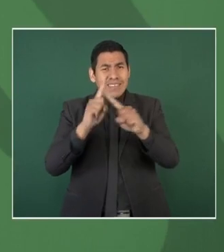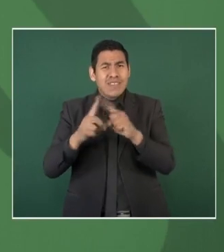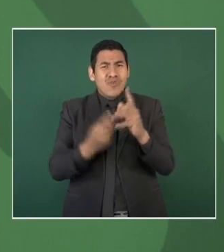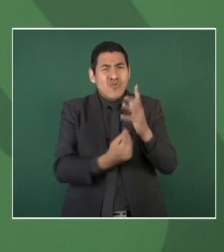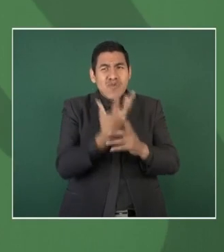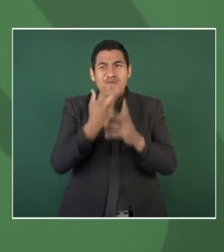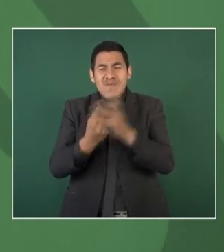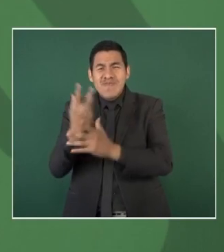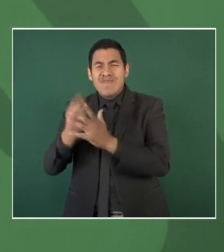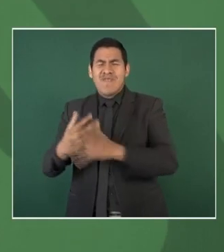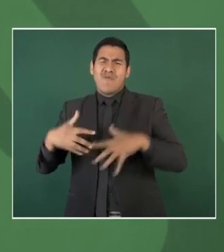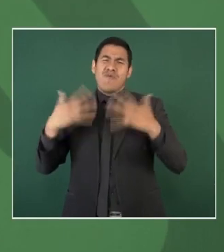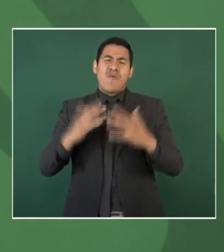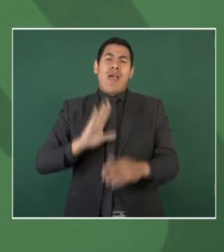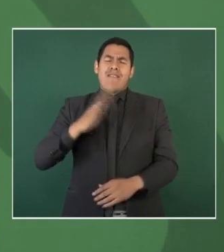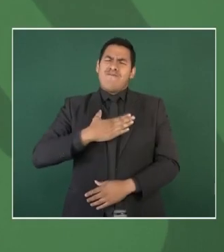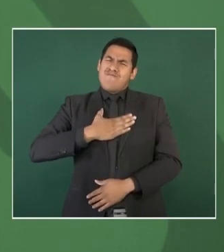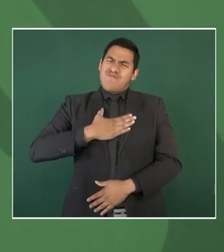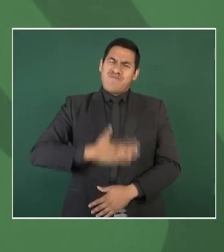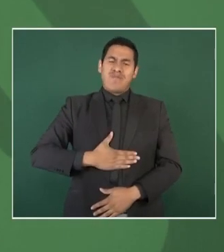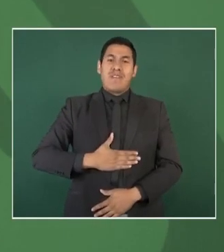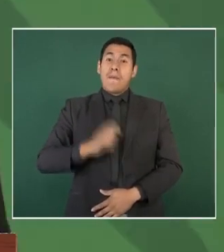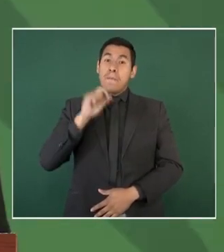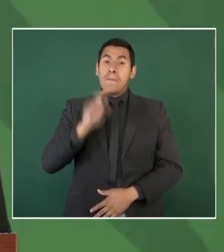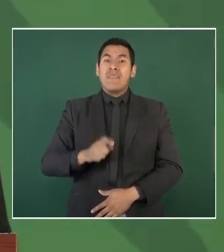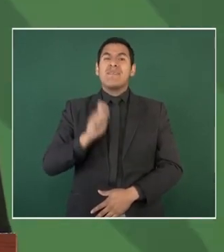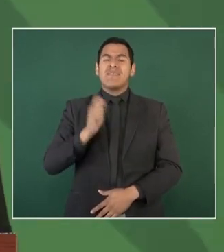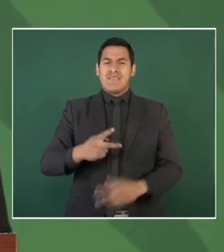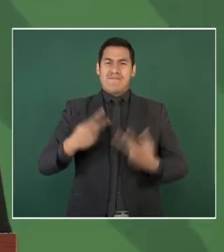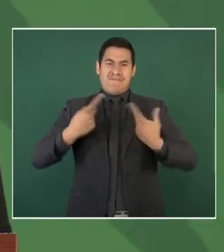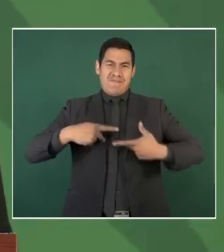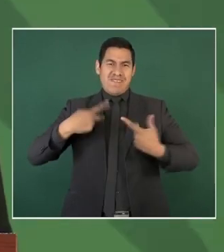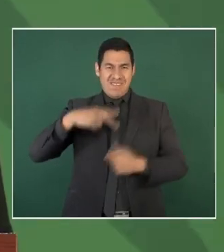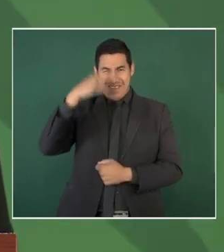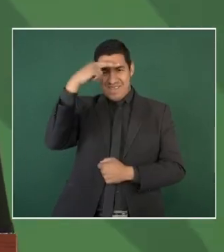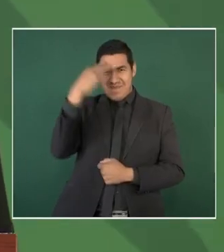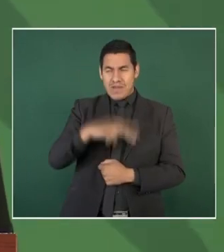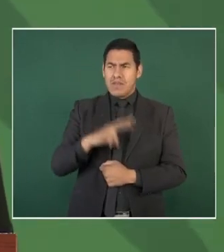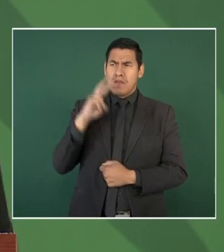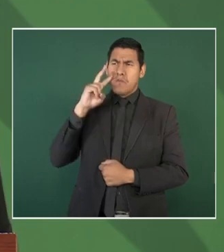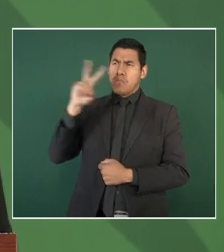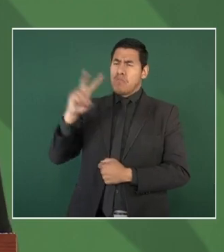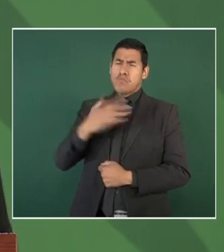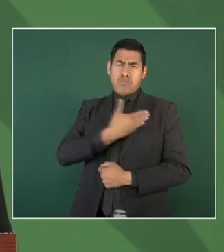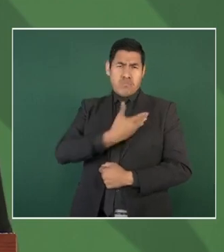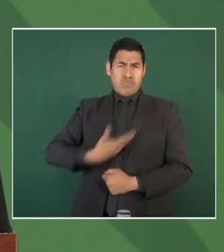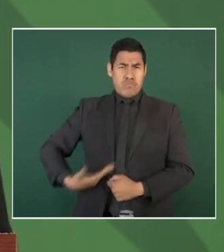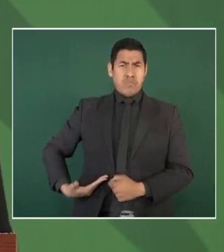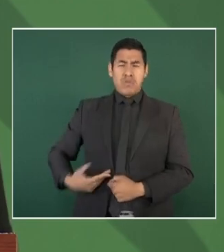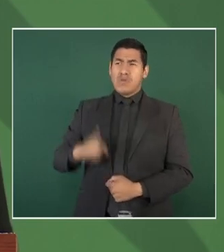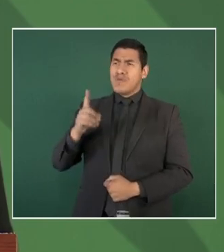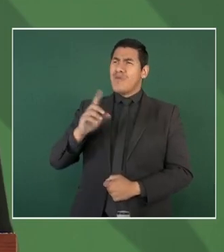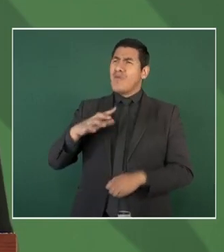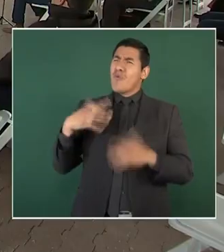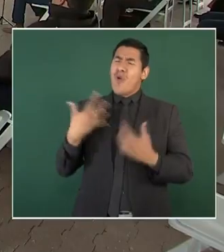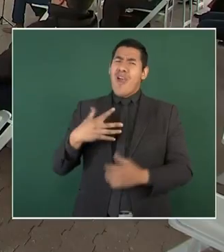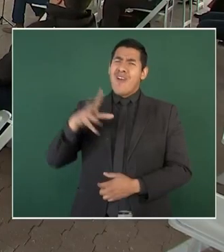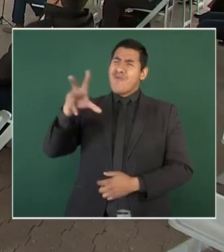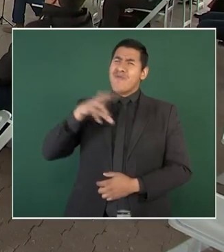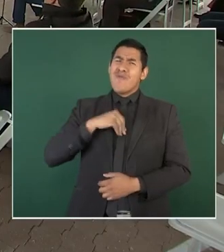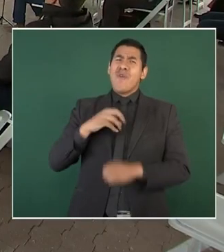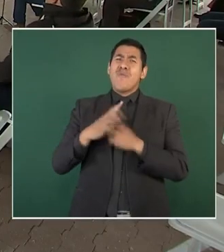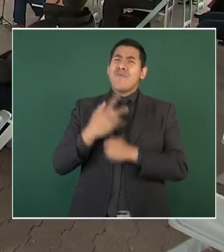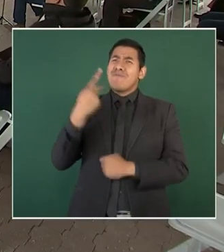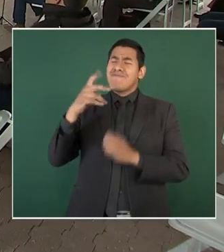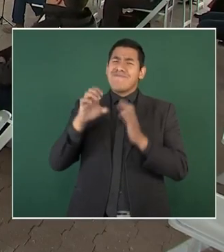y todos los mexicanos que vemos en su honestidad un ejemplo a seguir, que nos da fuerza para defender y consolidar